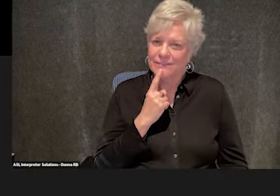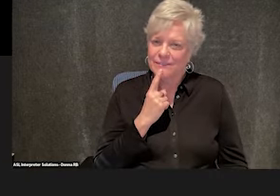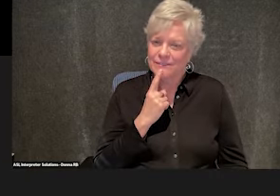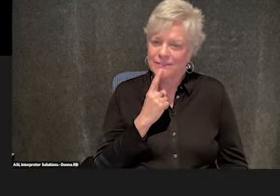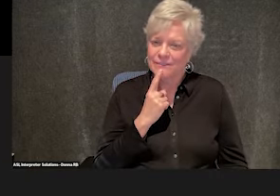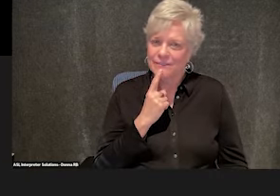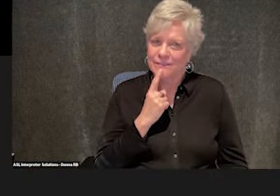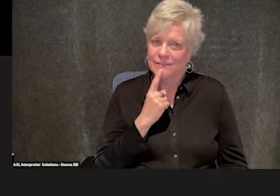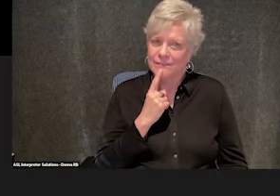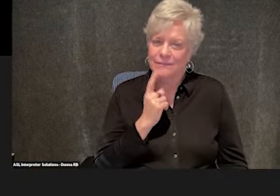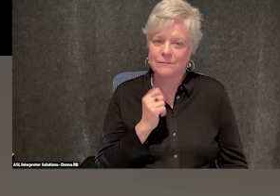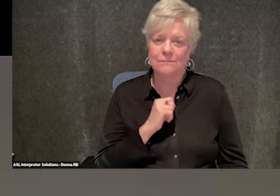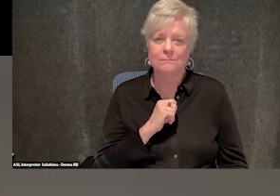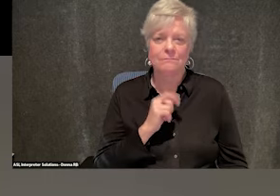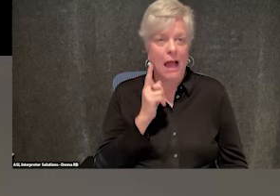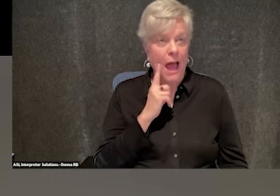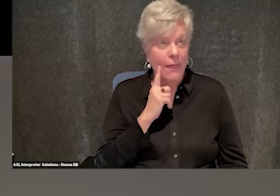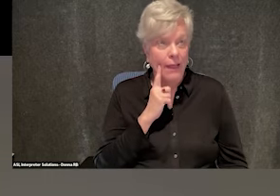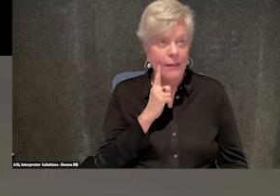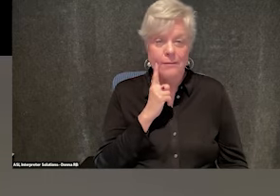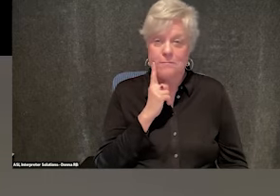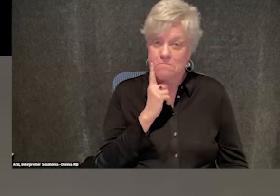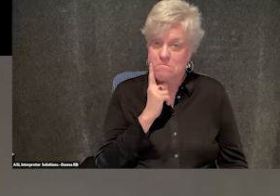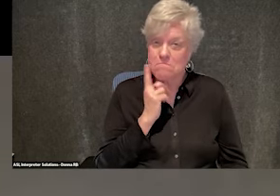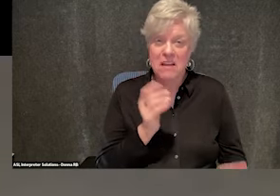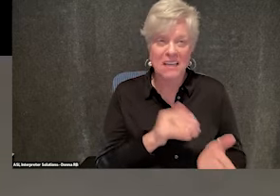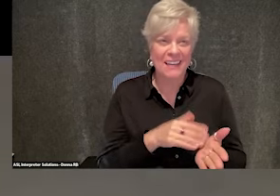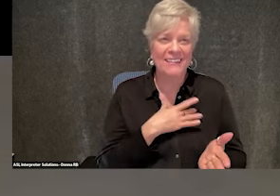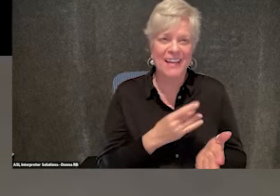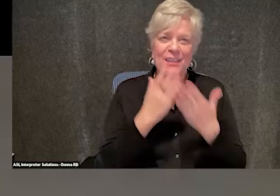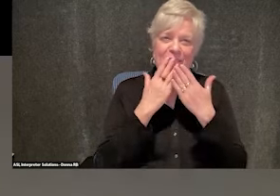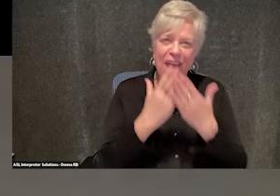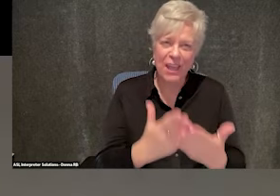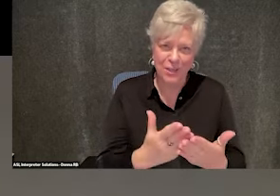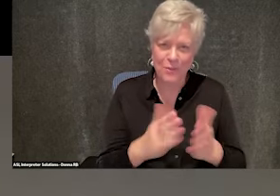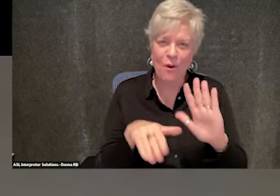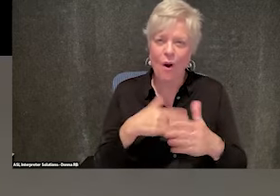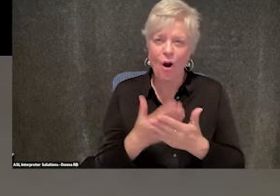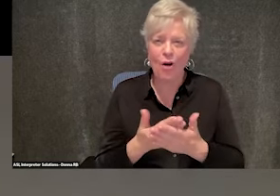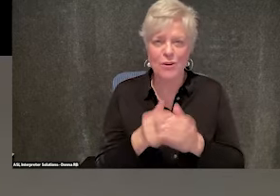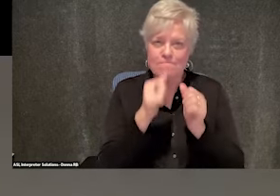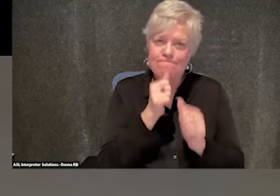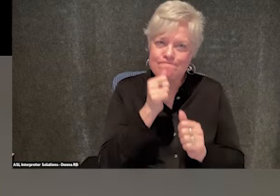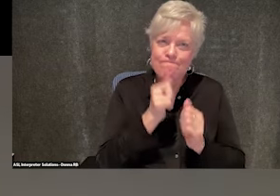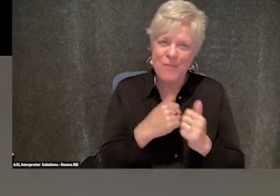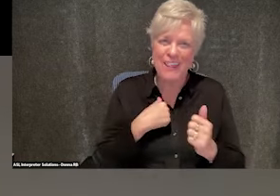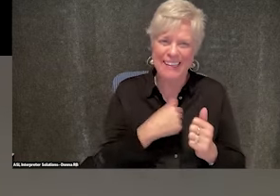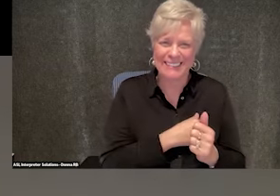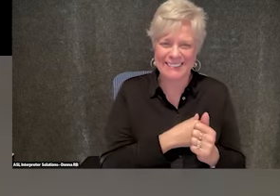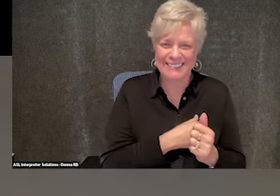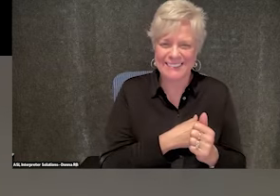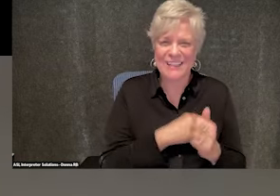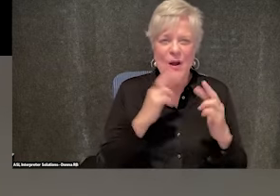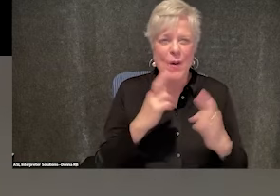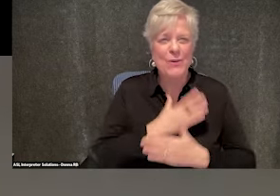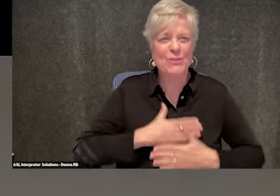agradecerles a todos nuevamente por pasar tiempo con nosotros. Si siéntense a gusto en ponerse